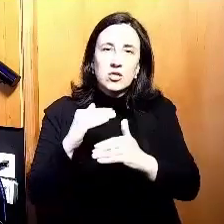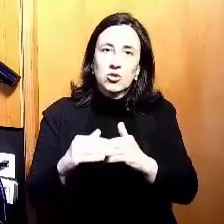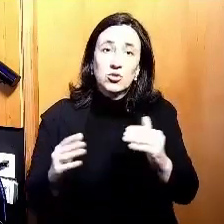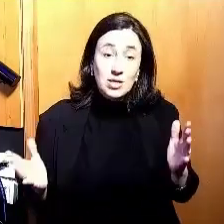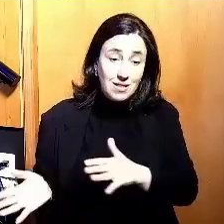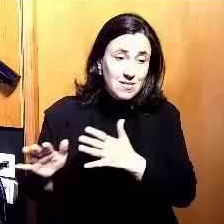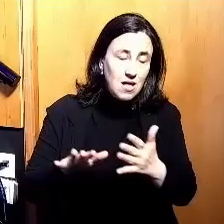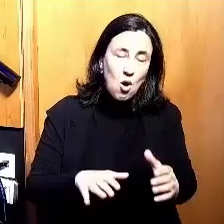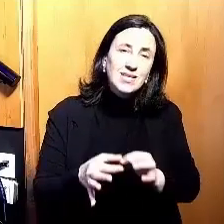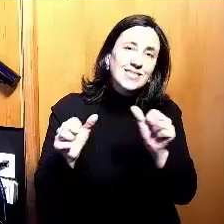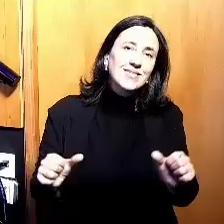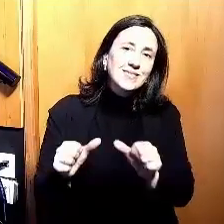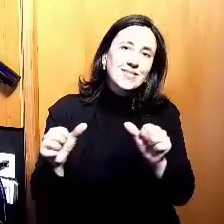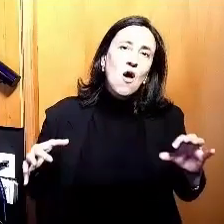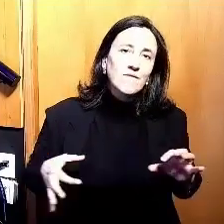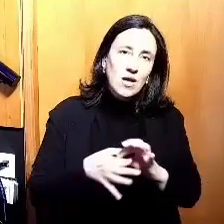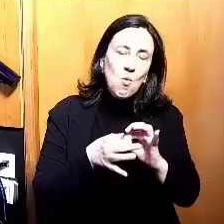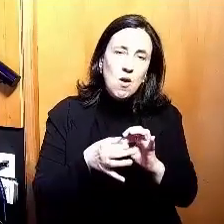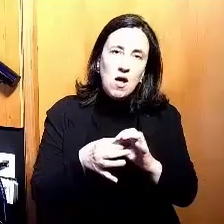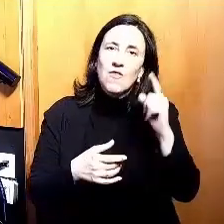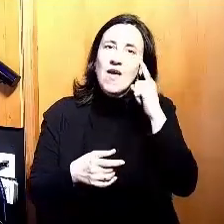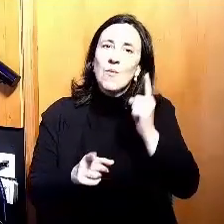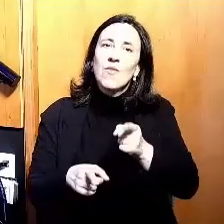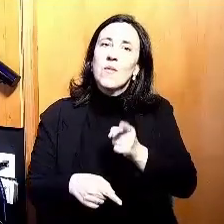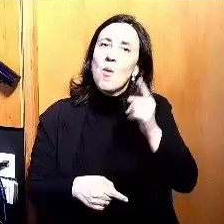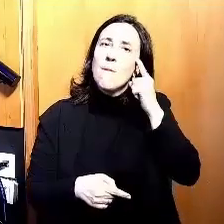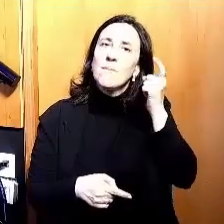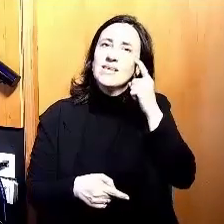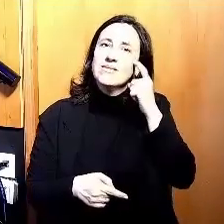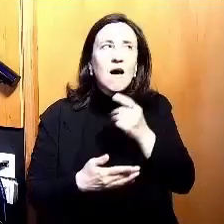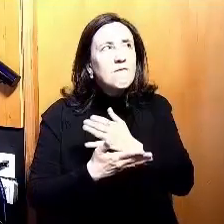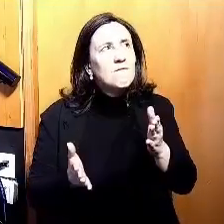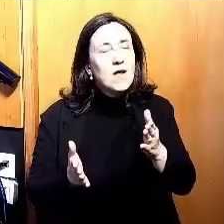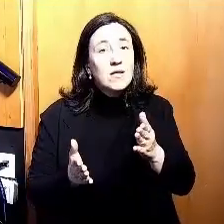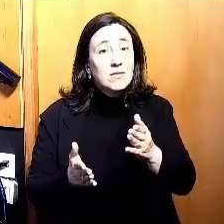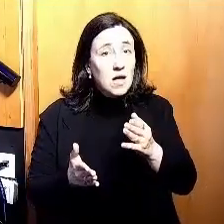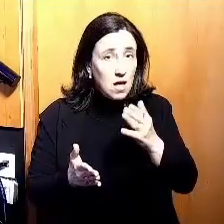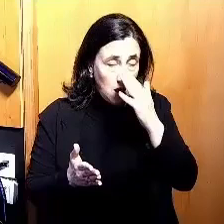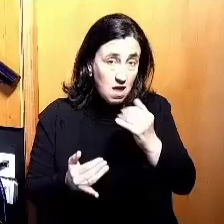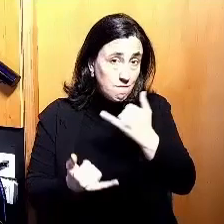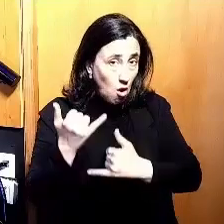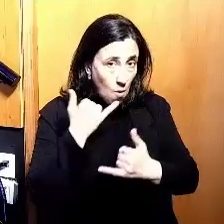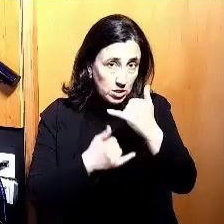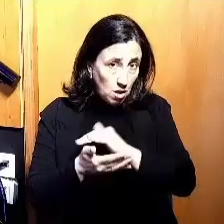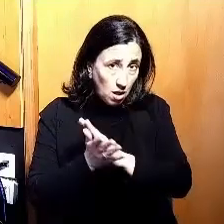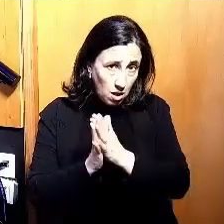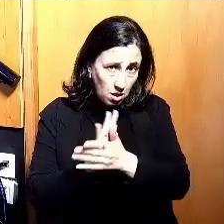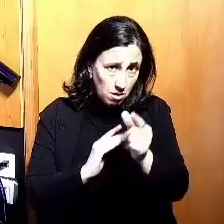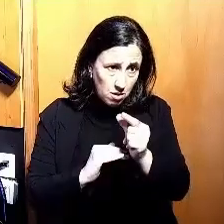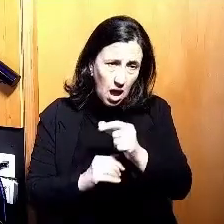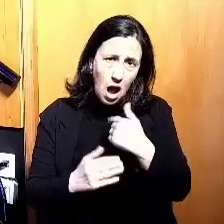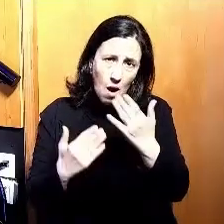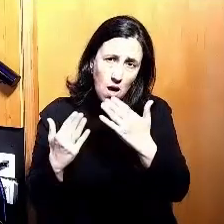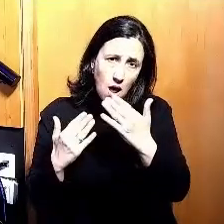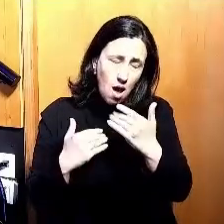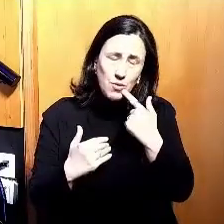han co-creado y creo que es pensar como en esa apuesta. También frente a tanta desinformación en donde todos hablan y nadie